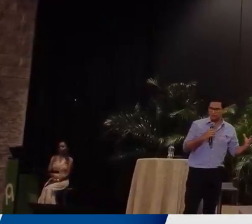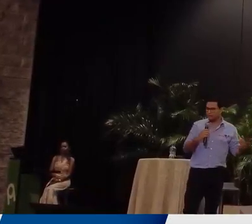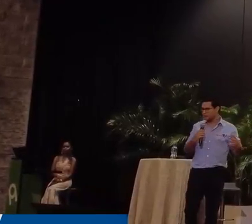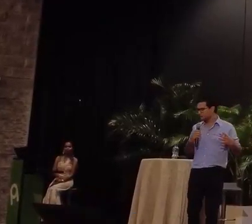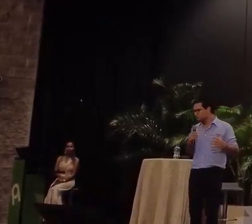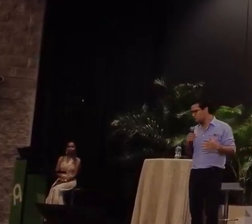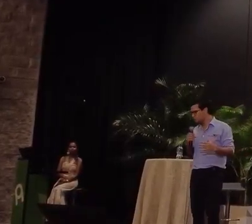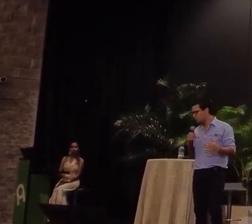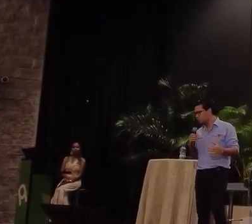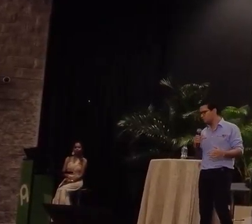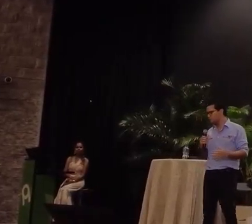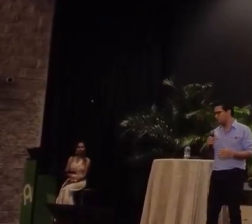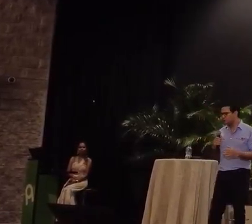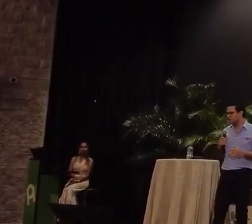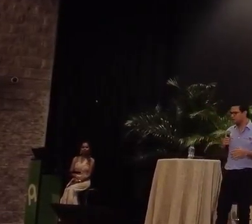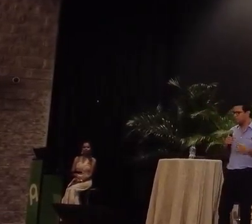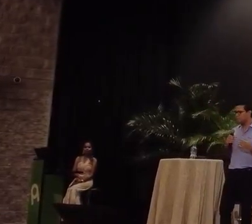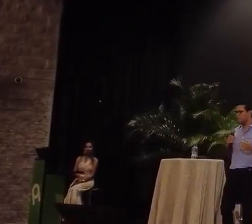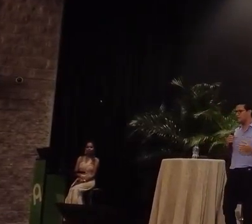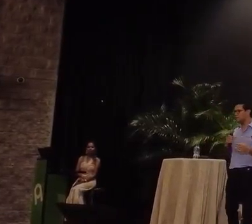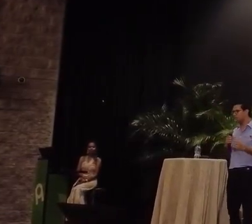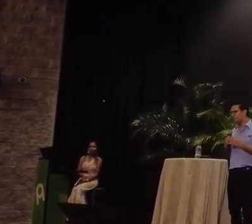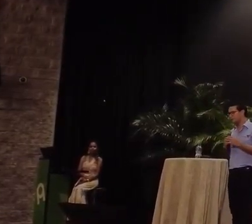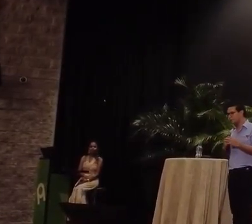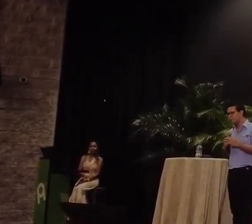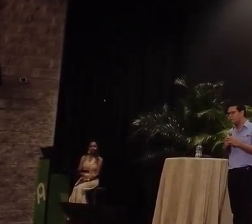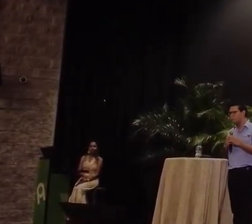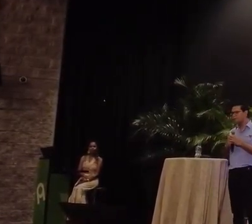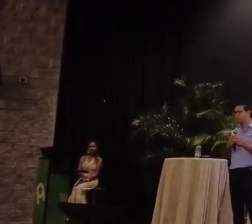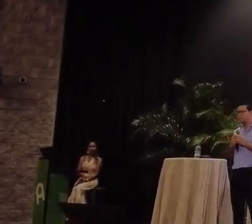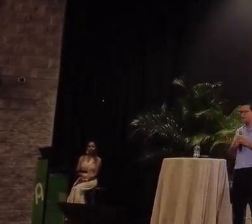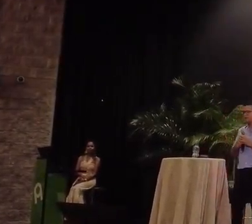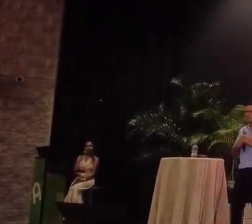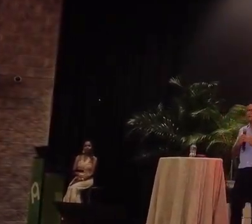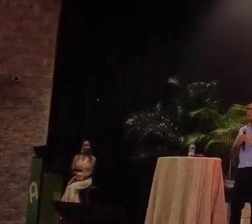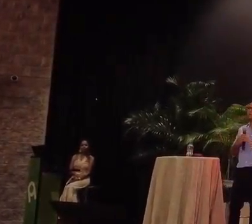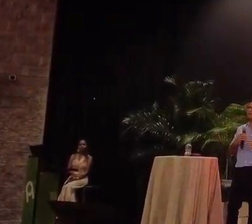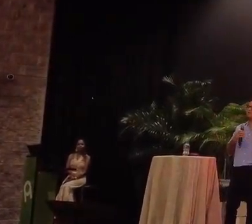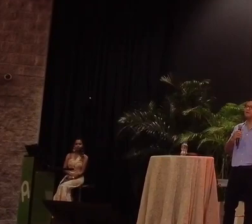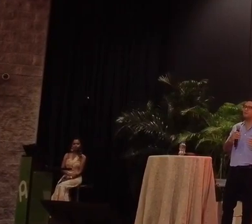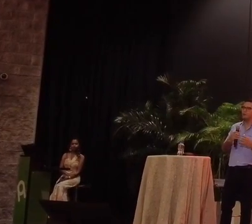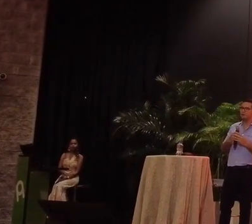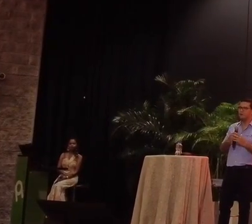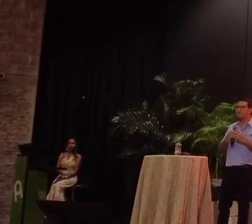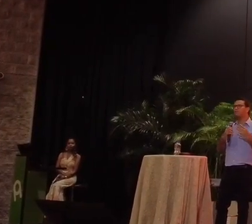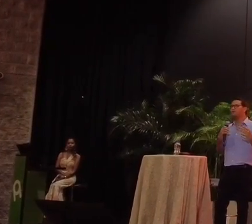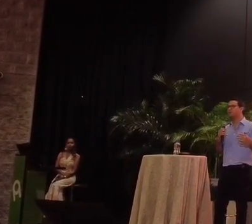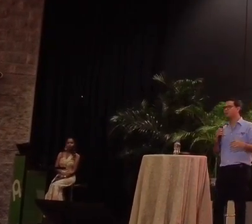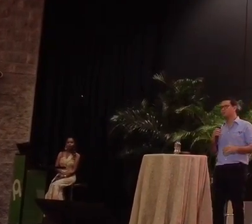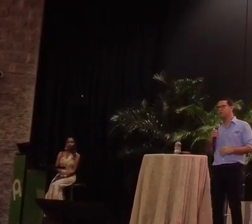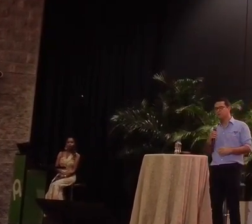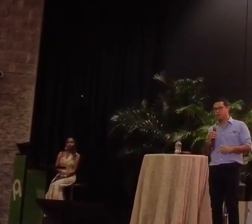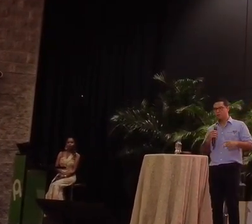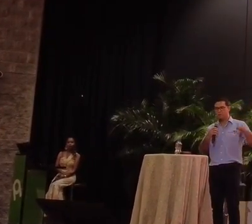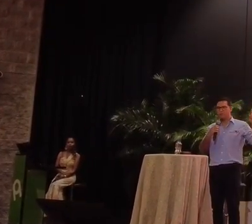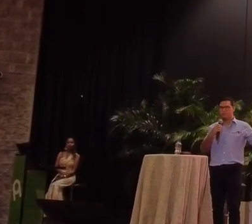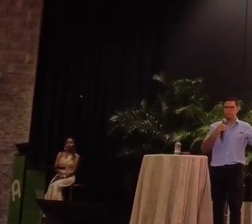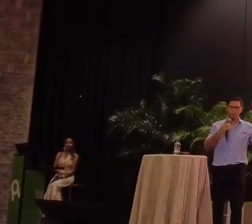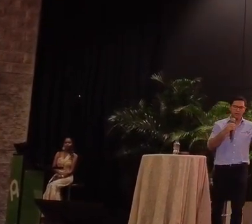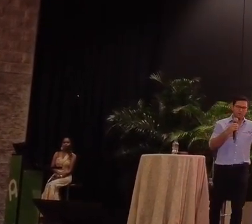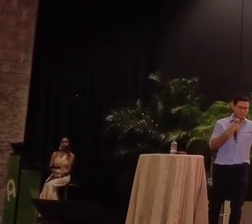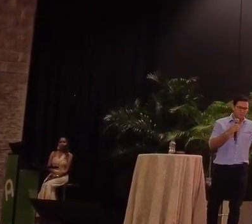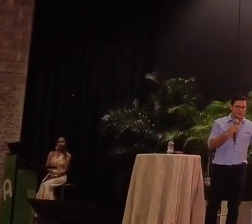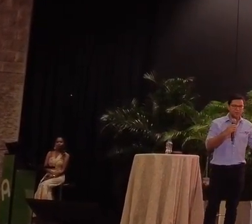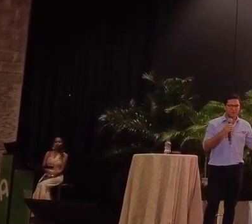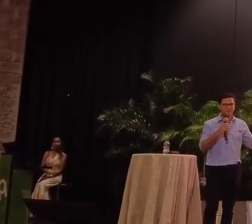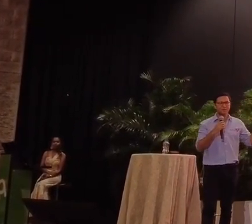deportivos, recreativos y dignos a la altura de cualquier colegio de Valledupar. Ustedes se lo merecen y se puede decir que en